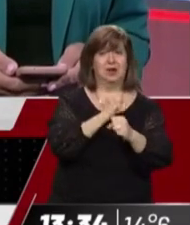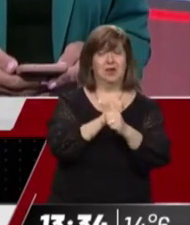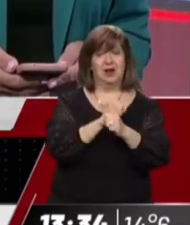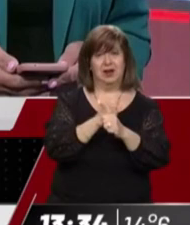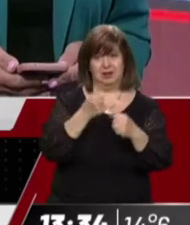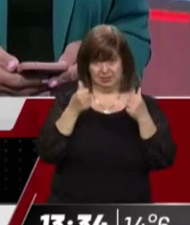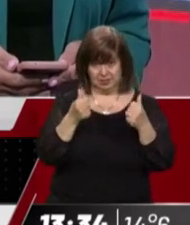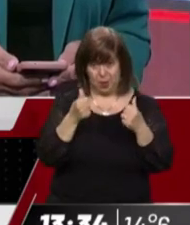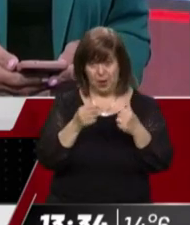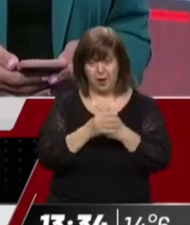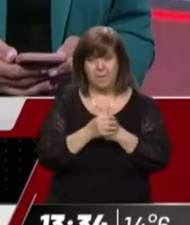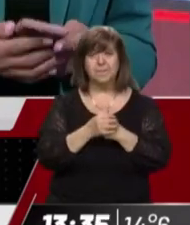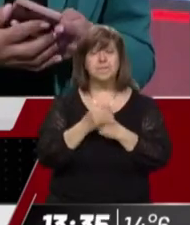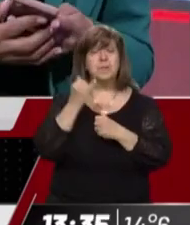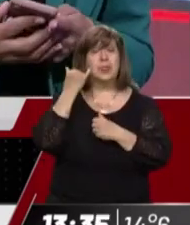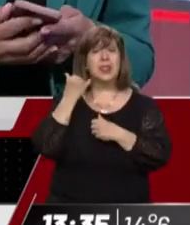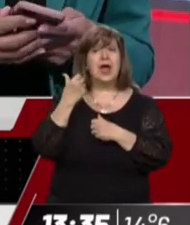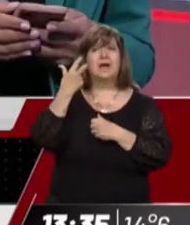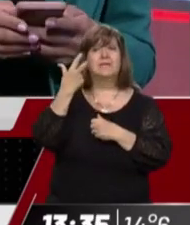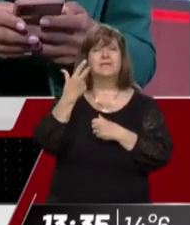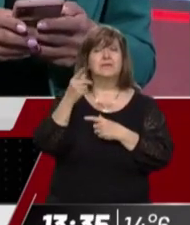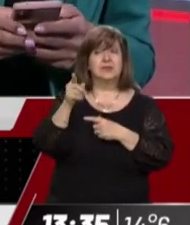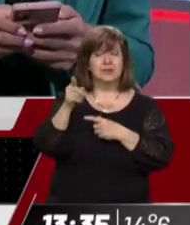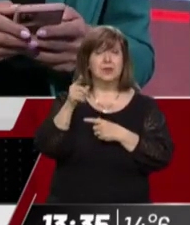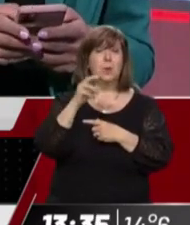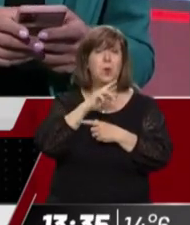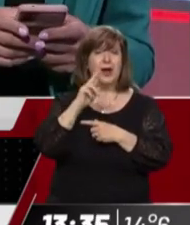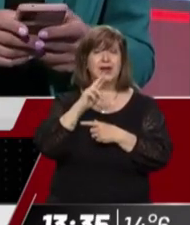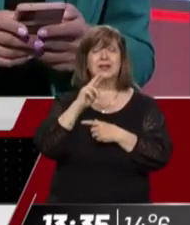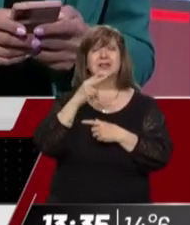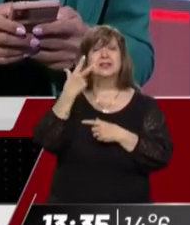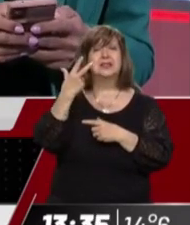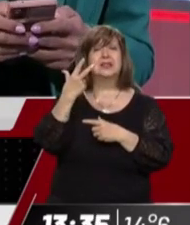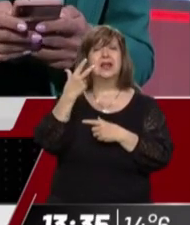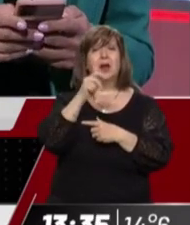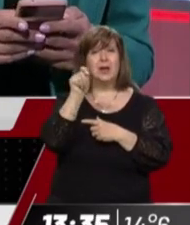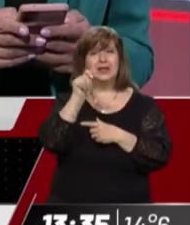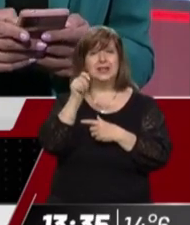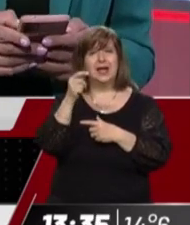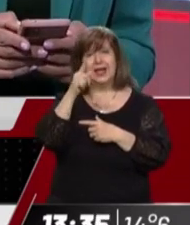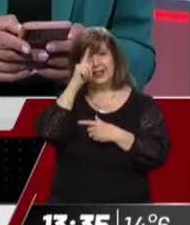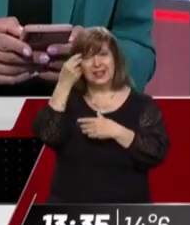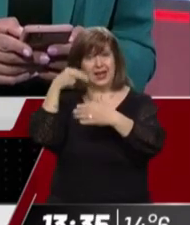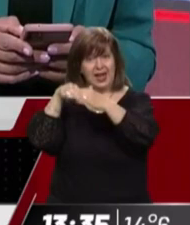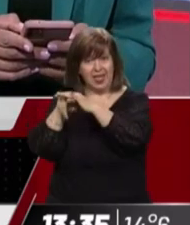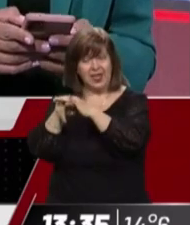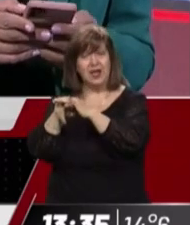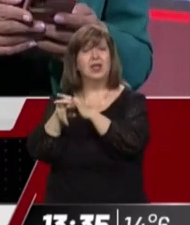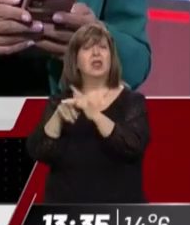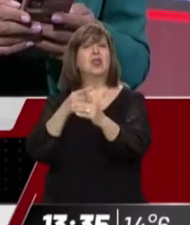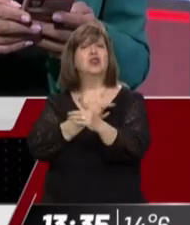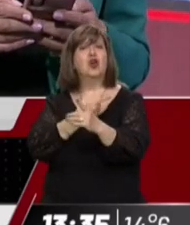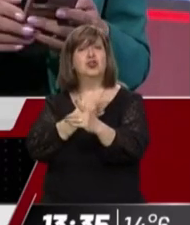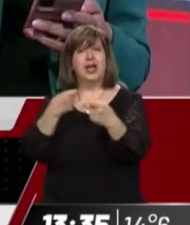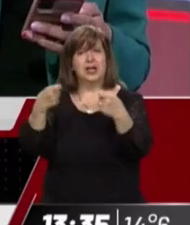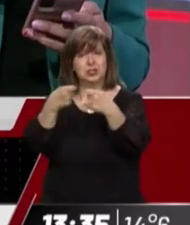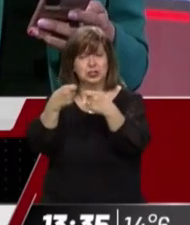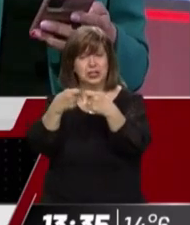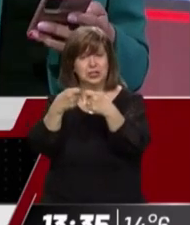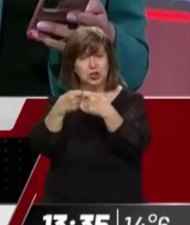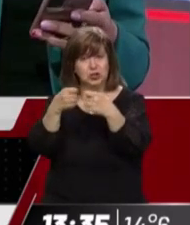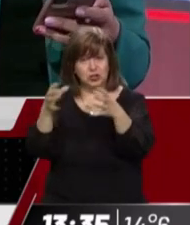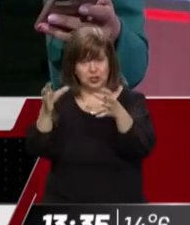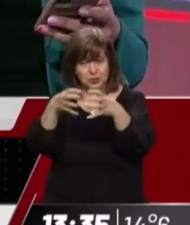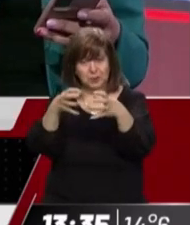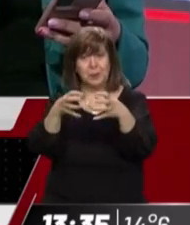bienvenida. Ella estuvo 3 meses internada, que iba a buscar acá el lugar porque es una sede, una asociación sin